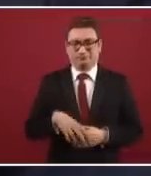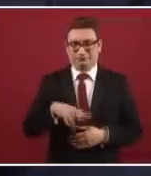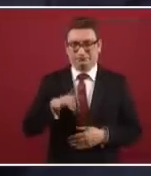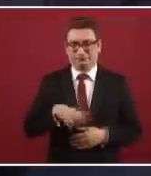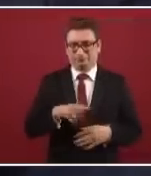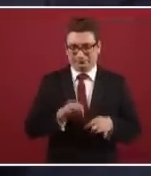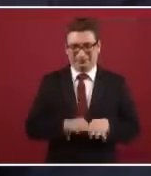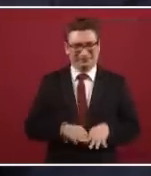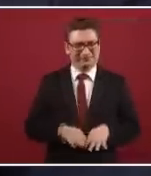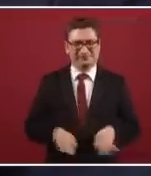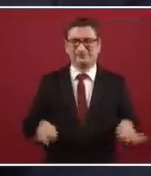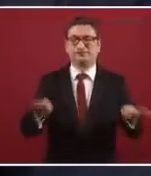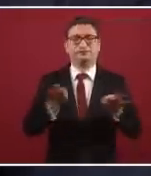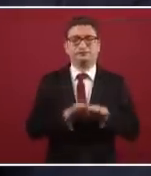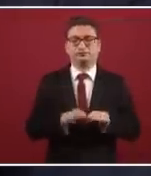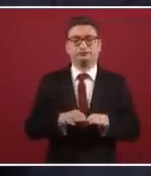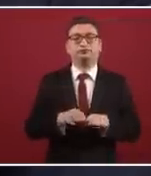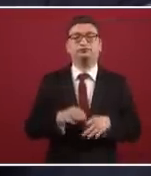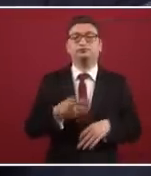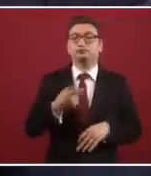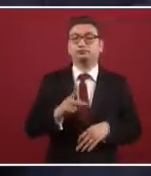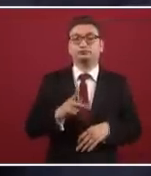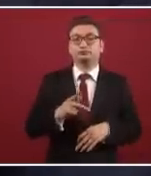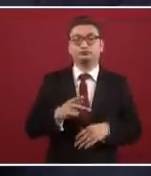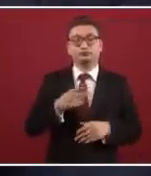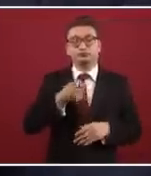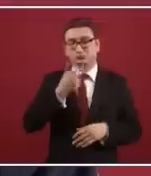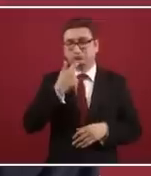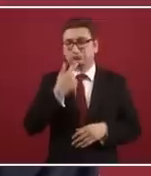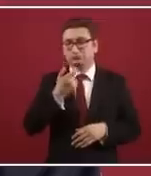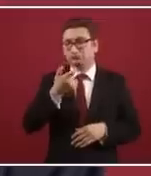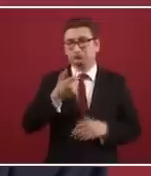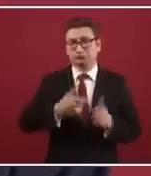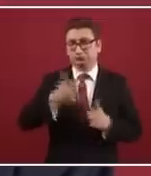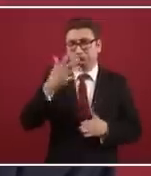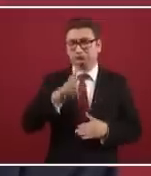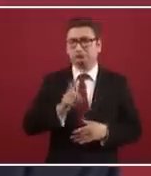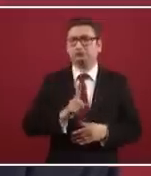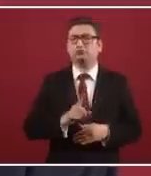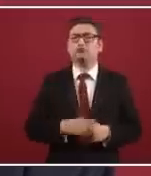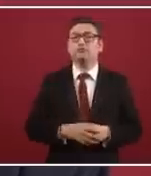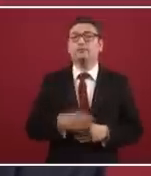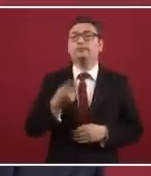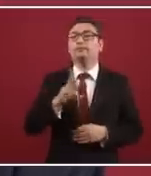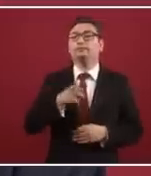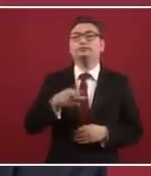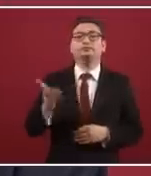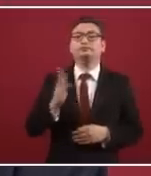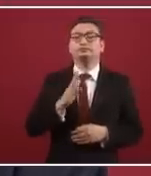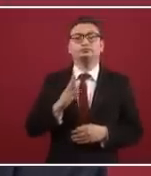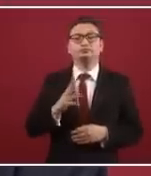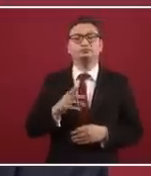importantísima, ¿no? Pero no cuesta mucho y no les importa